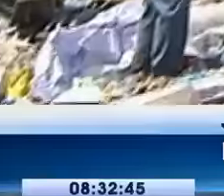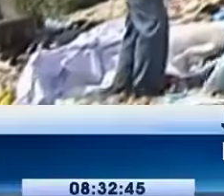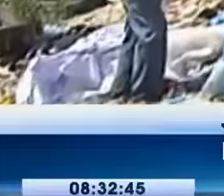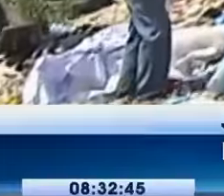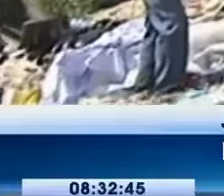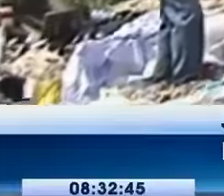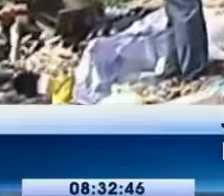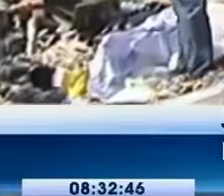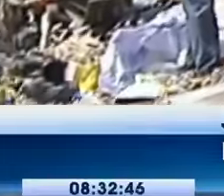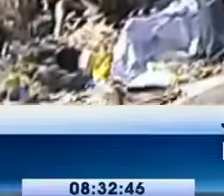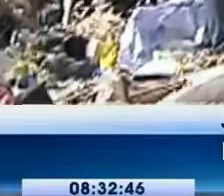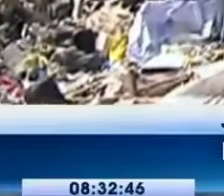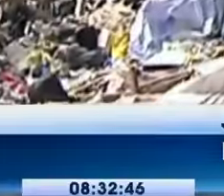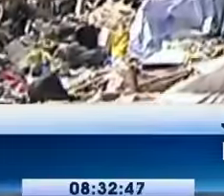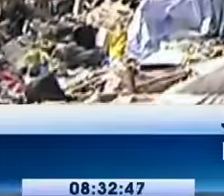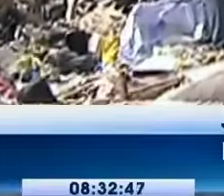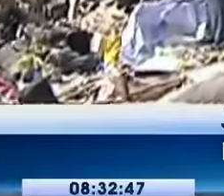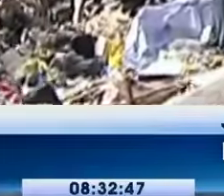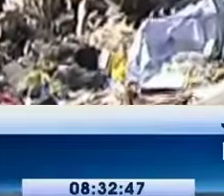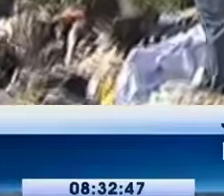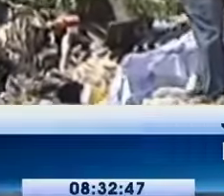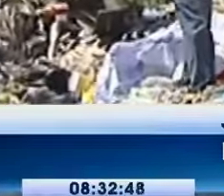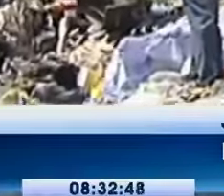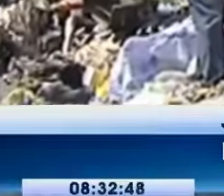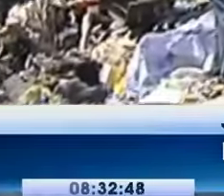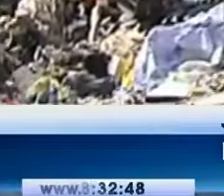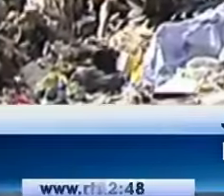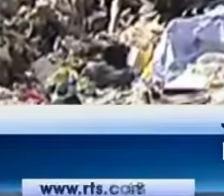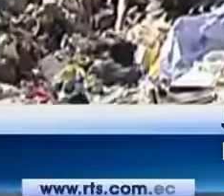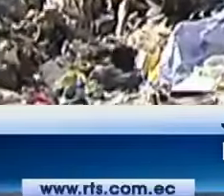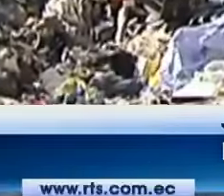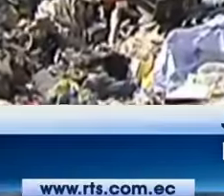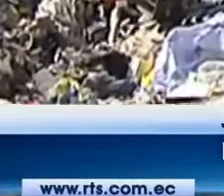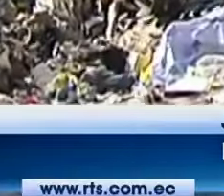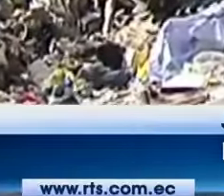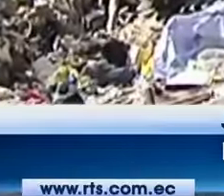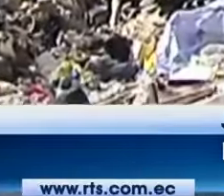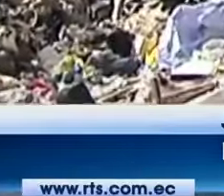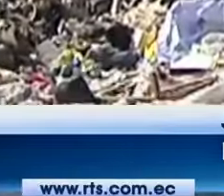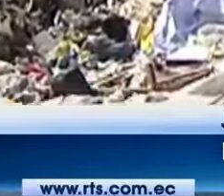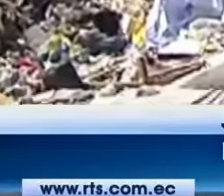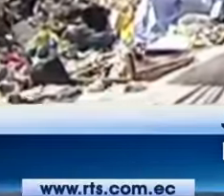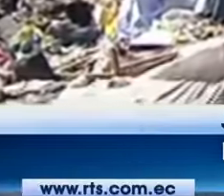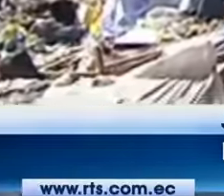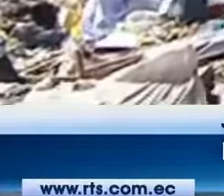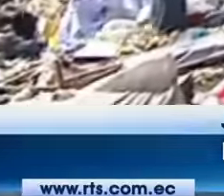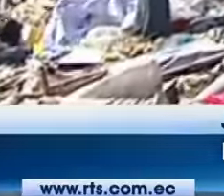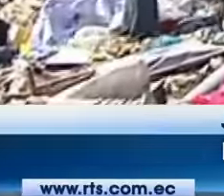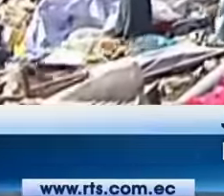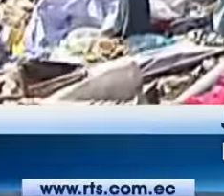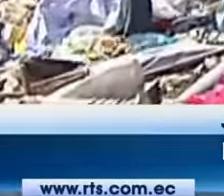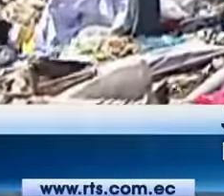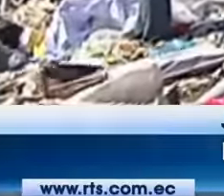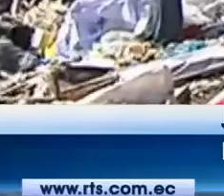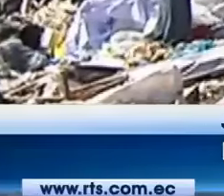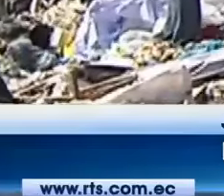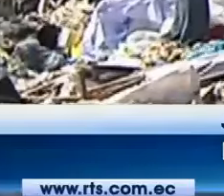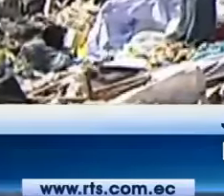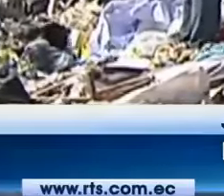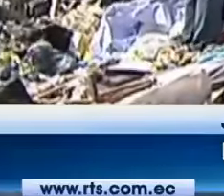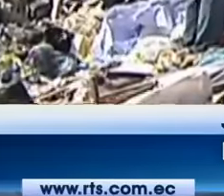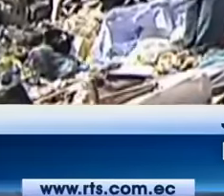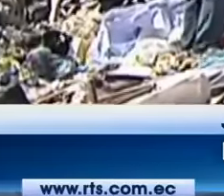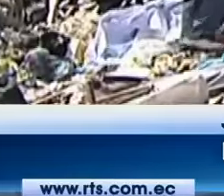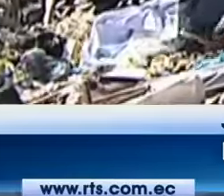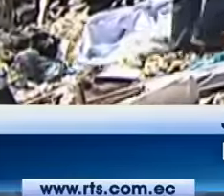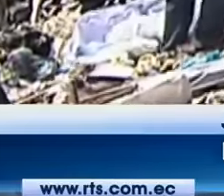una solución inmediata. Como vemos en pantalla, hay montones de basura y decenas de desperdicios en este sector